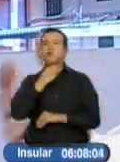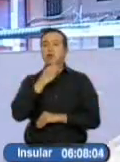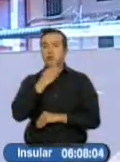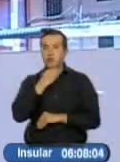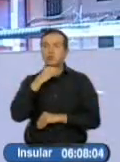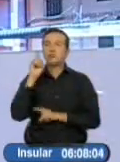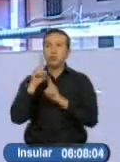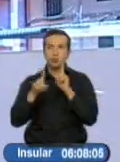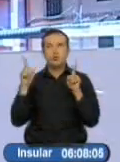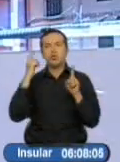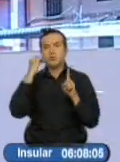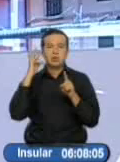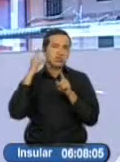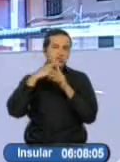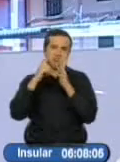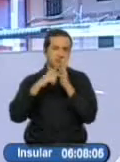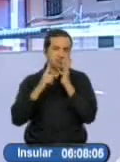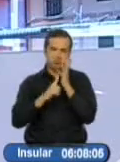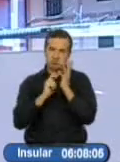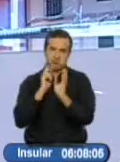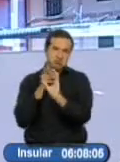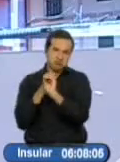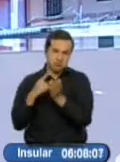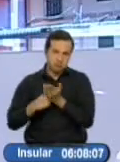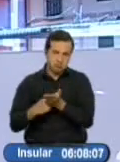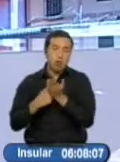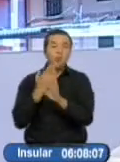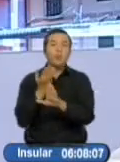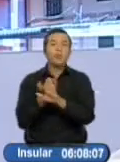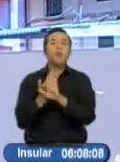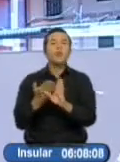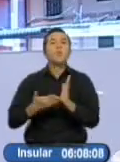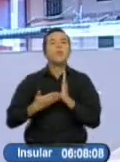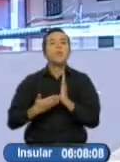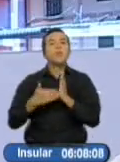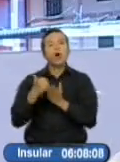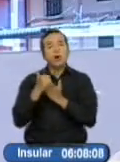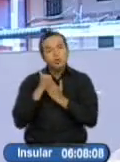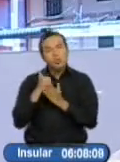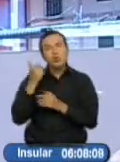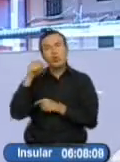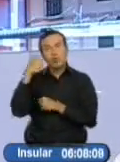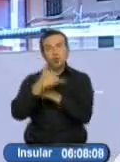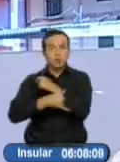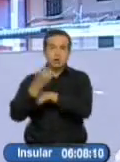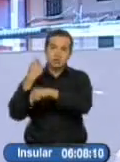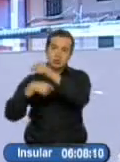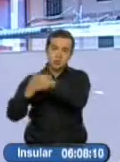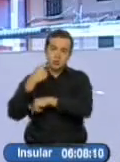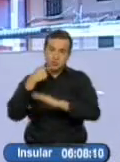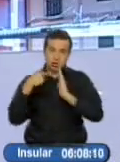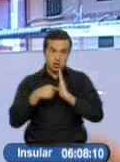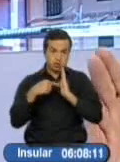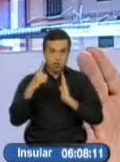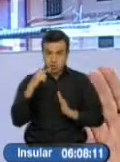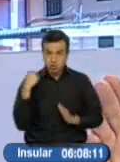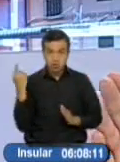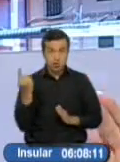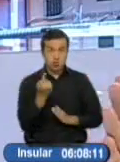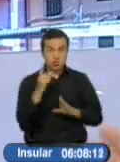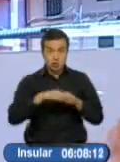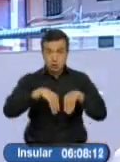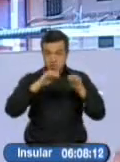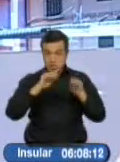empiezan a reunirse en distintas fechas y la idea es proponer un modelo que nos permita exportar. En el caso nuestro, creemos que es